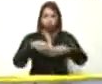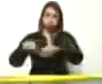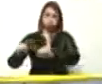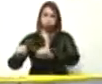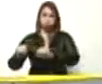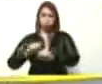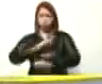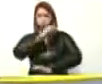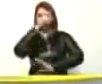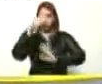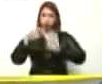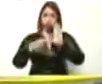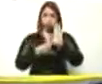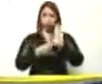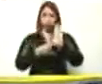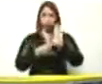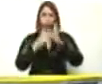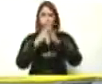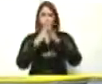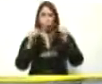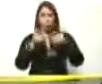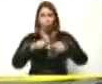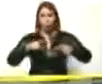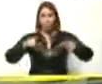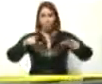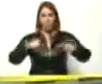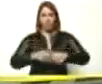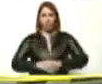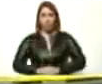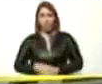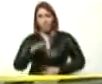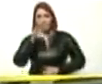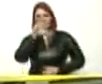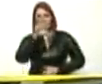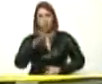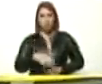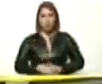plenamente, todos los espacios, del país,